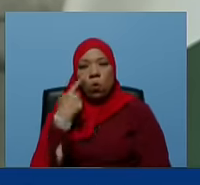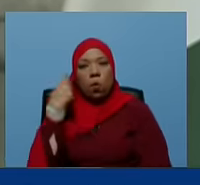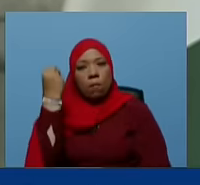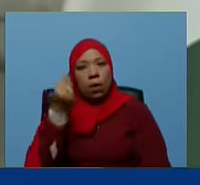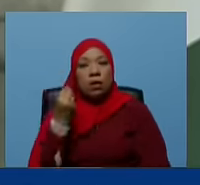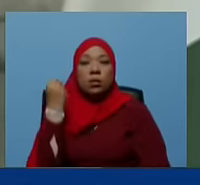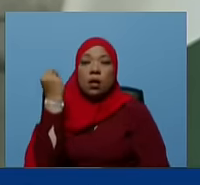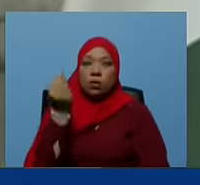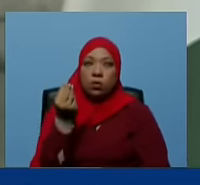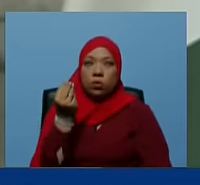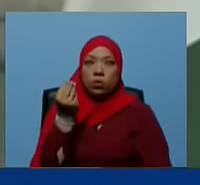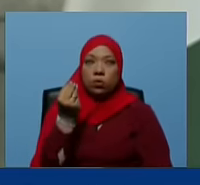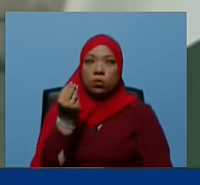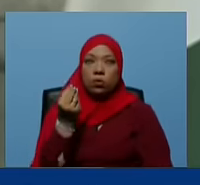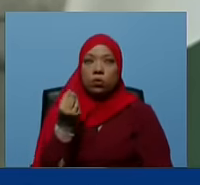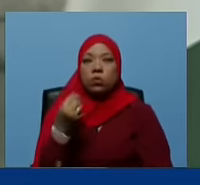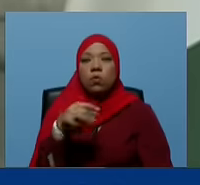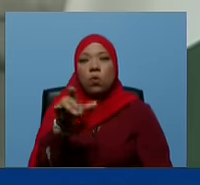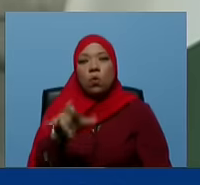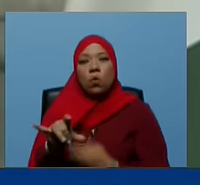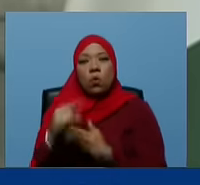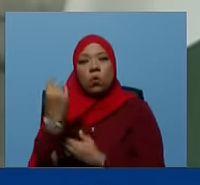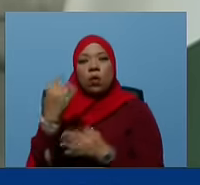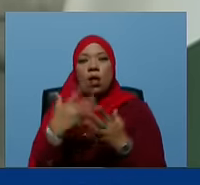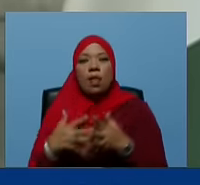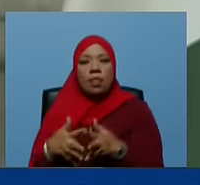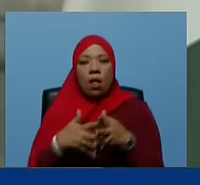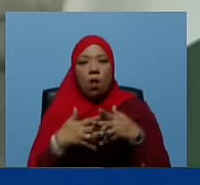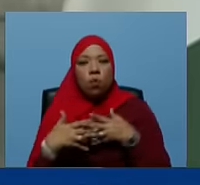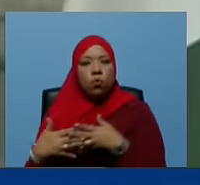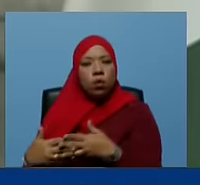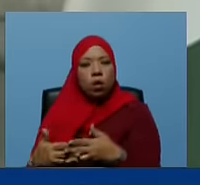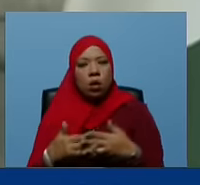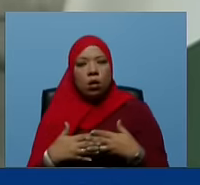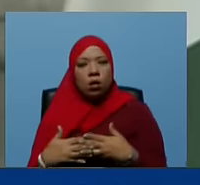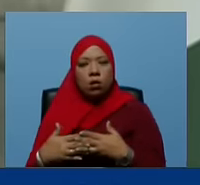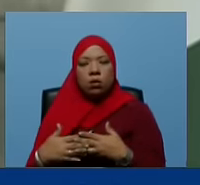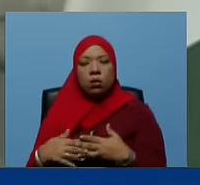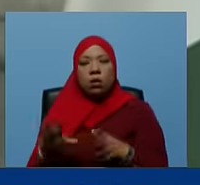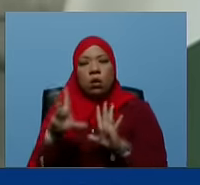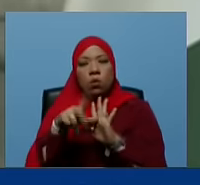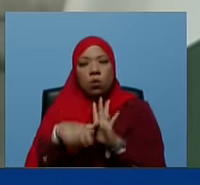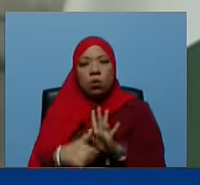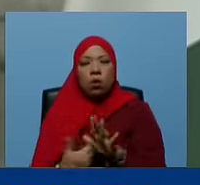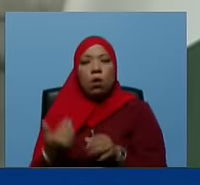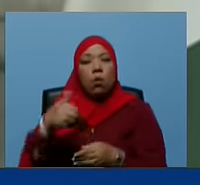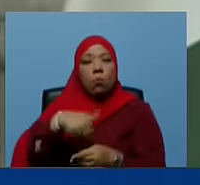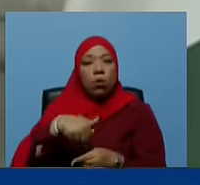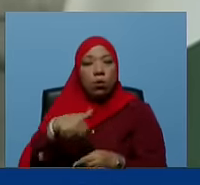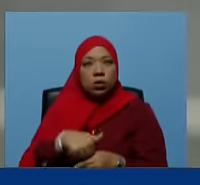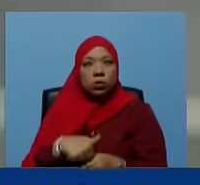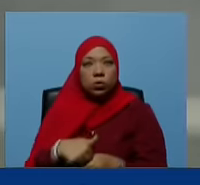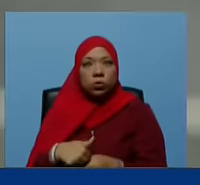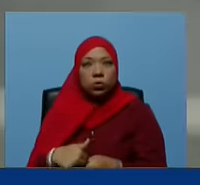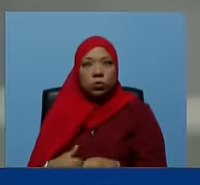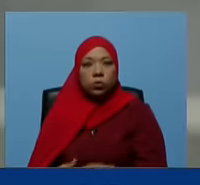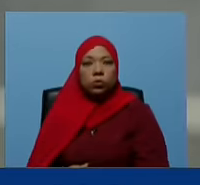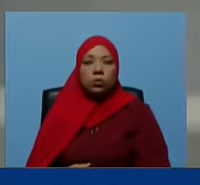opinando que hubo fraude en Estados Unidos, que Donald Trump le robaron las elecciones.